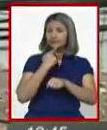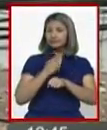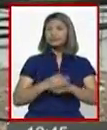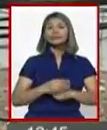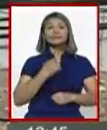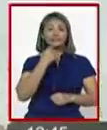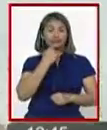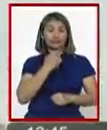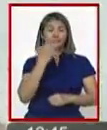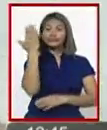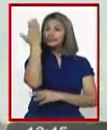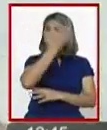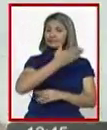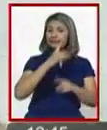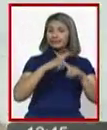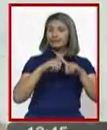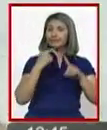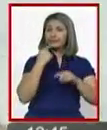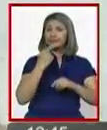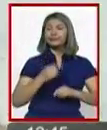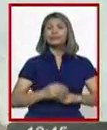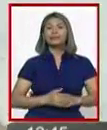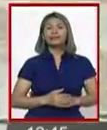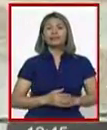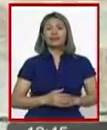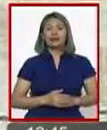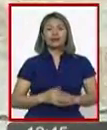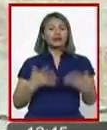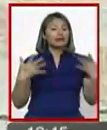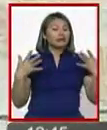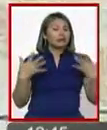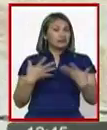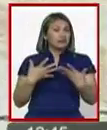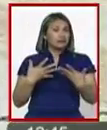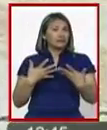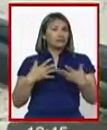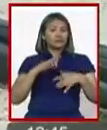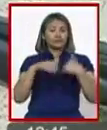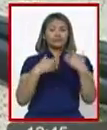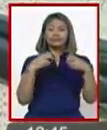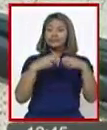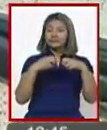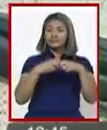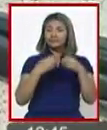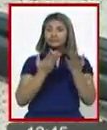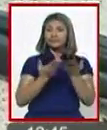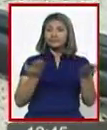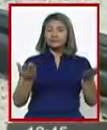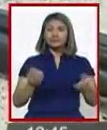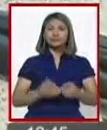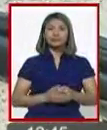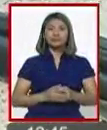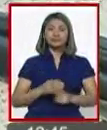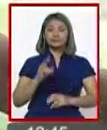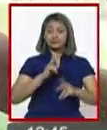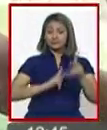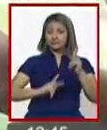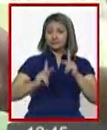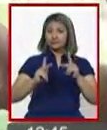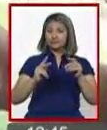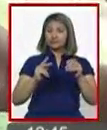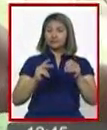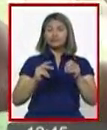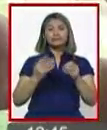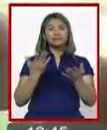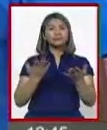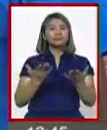dice... Sí, él dice que no lo ha visto, pero yo lo que... El temor que tengo es de que los aparatos eléctricos de los vecinos de este barrio se